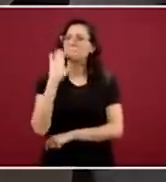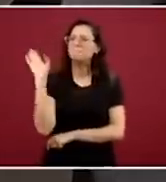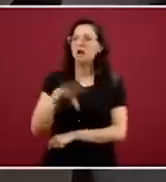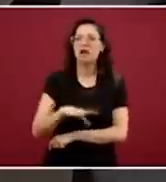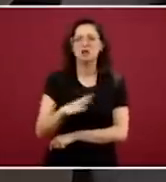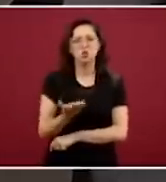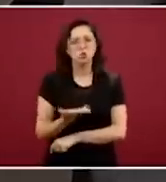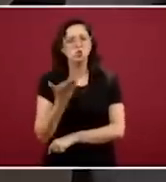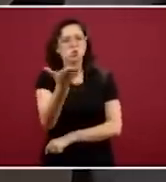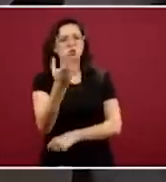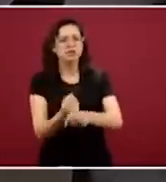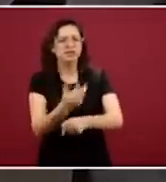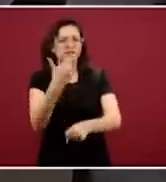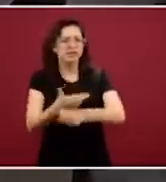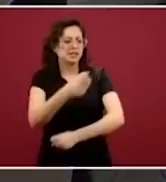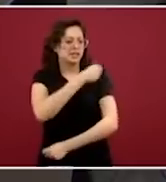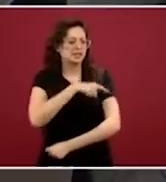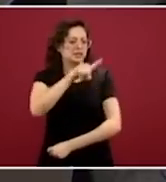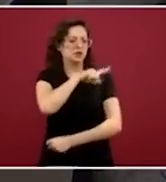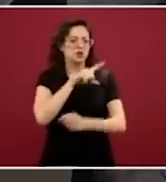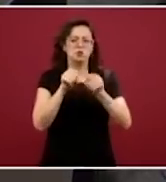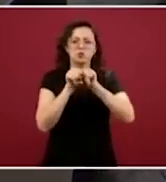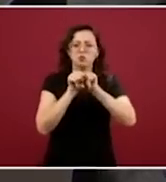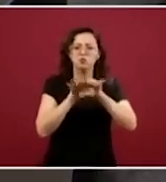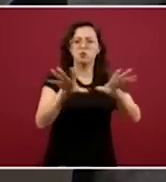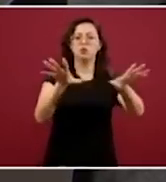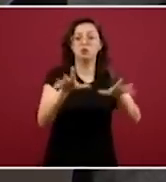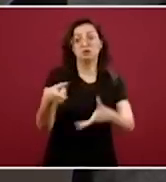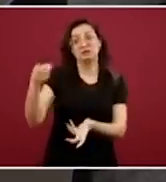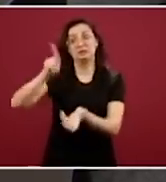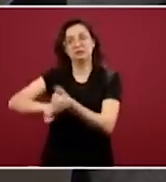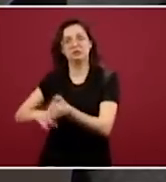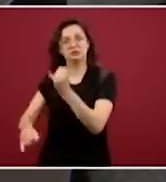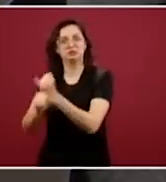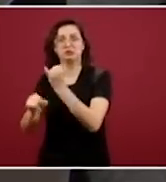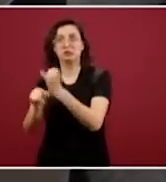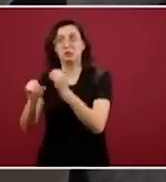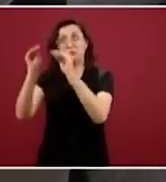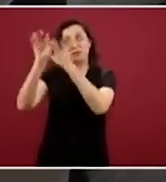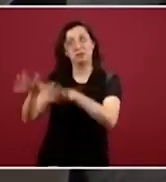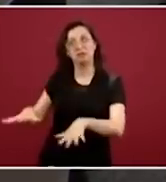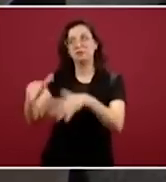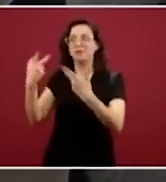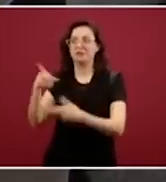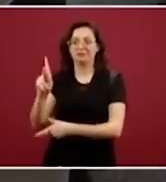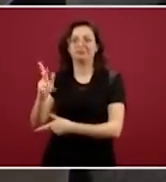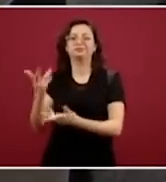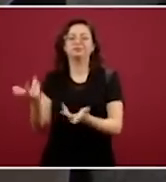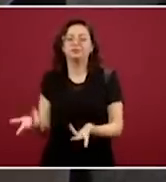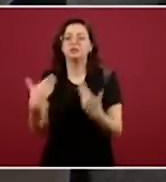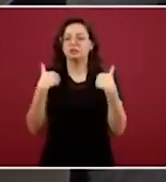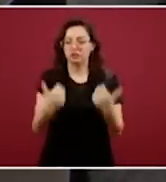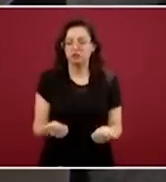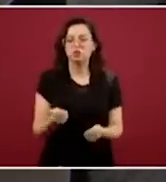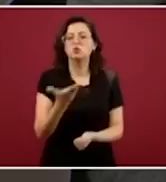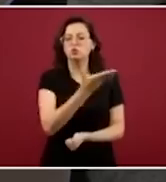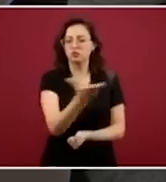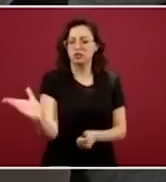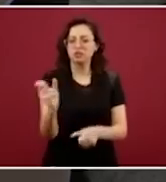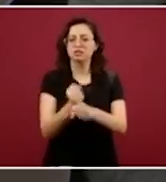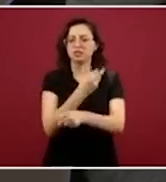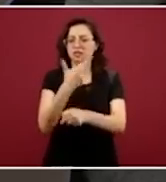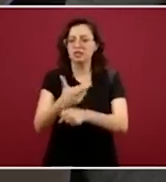está gestando en las benditas redes sociales? Sí. Porque entiendo que ustedes tienen sus canales